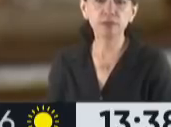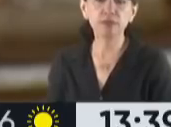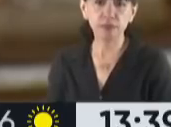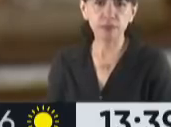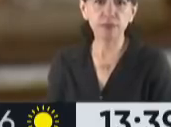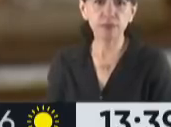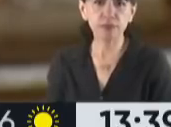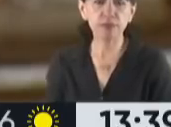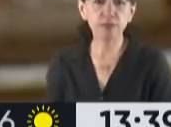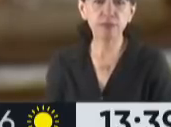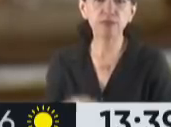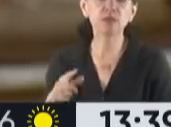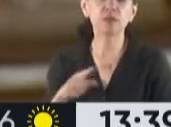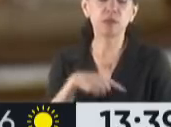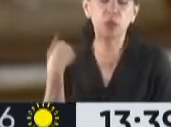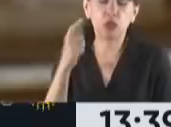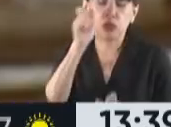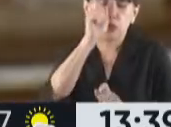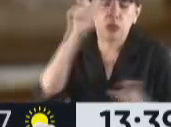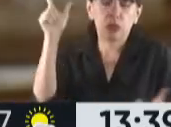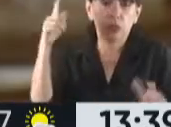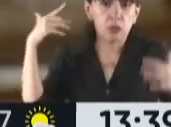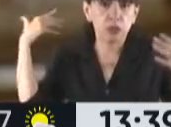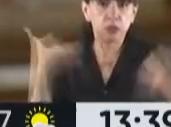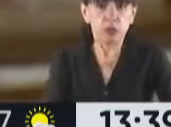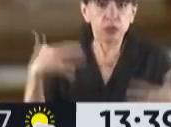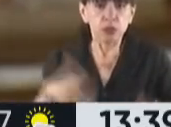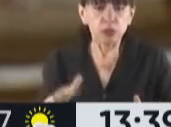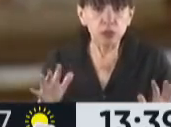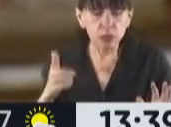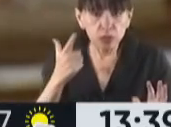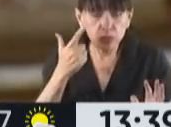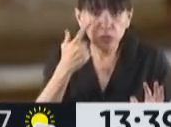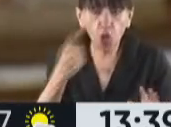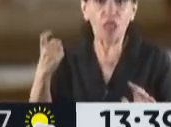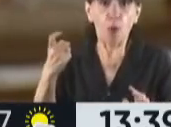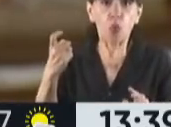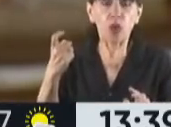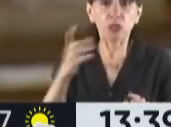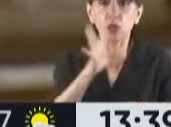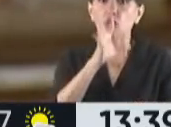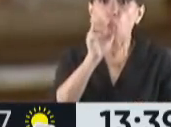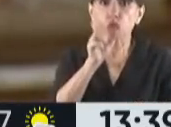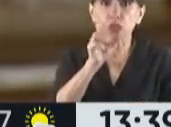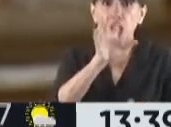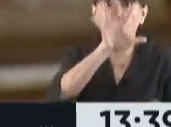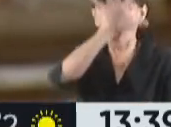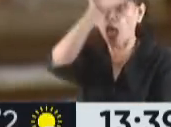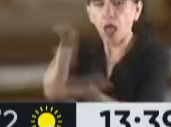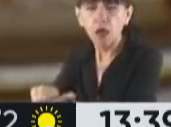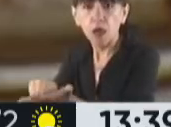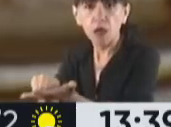que para nuestra gran consternación tuvimos que constatar que Rusia había invadido Ucrania, un país